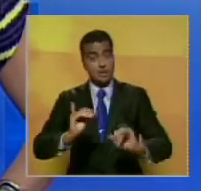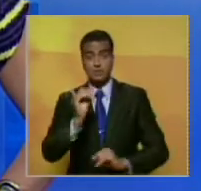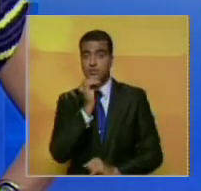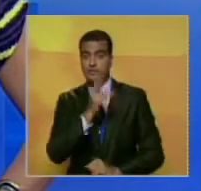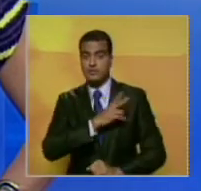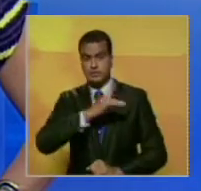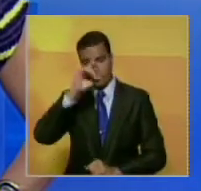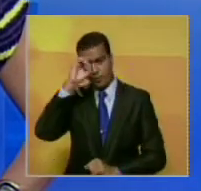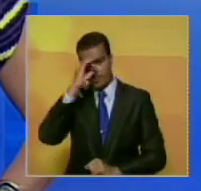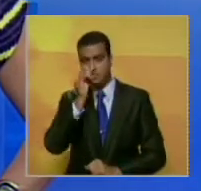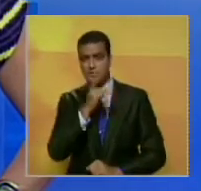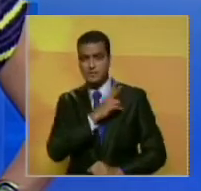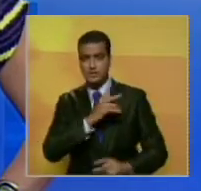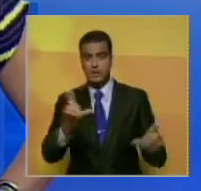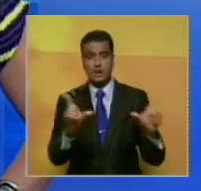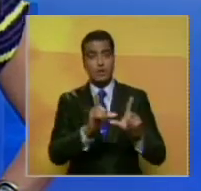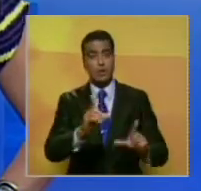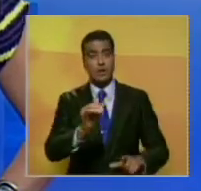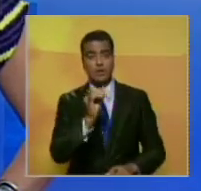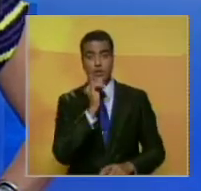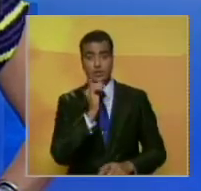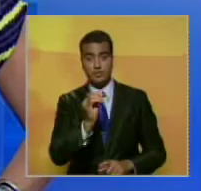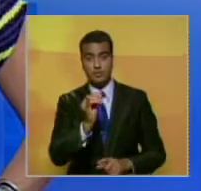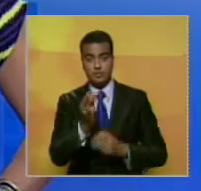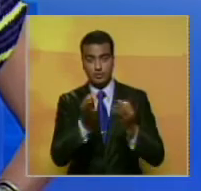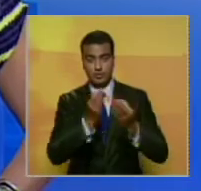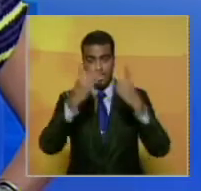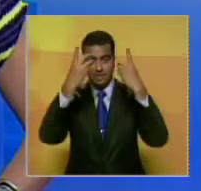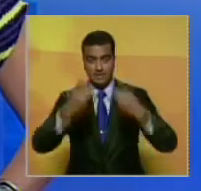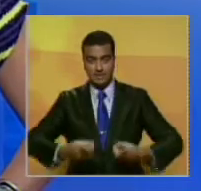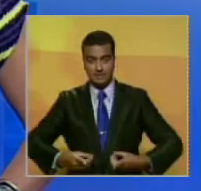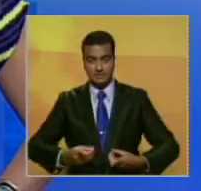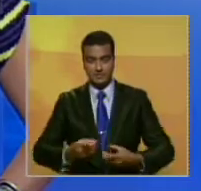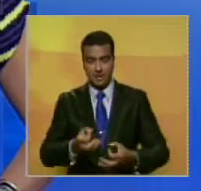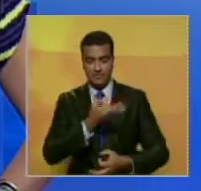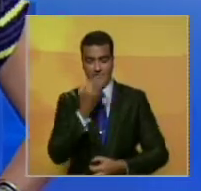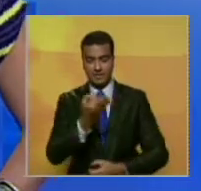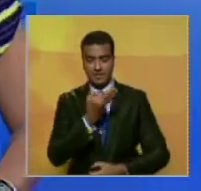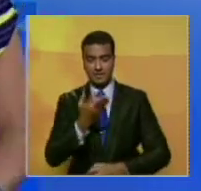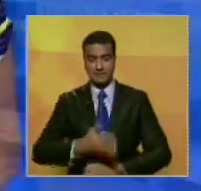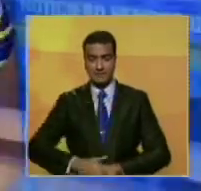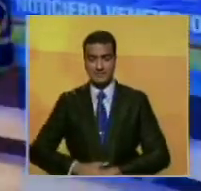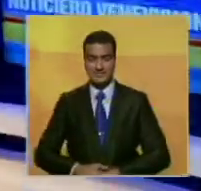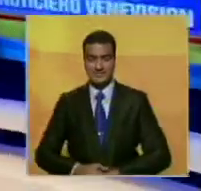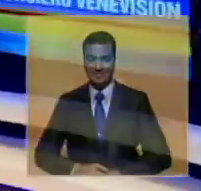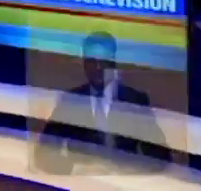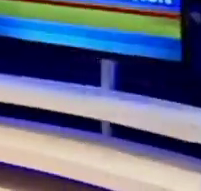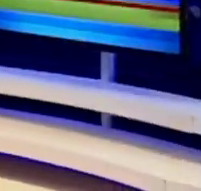Venevisión. Y recuerden, Noticiero Venevisión, Canal 4, reporta. Ustedes deciden. Que tengan todos feliz tarde.